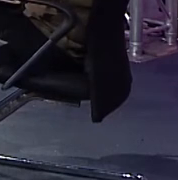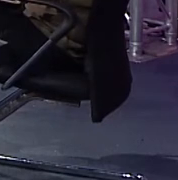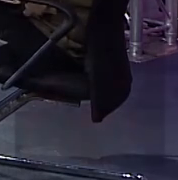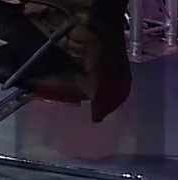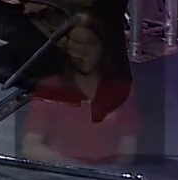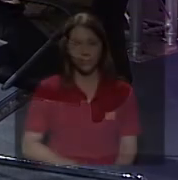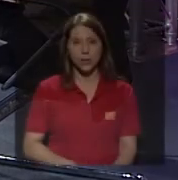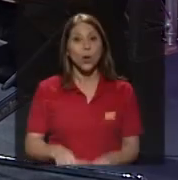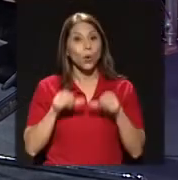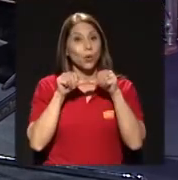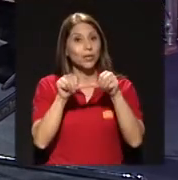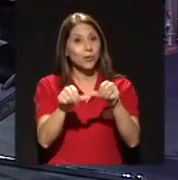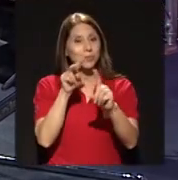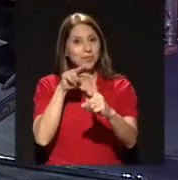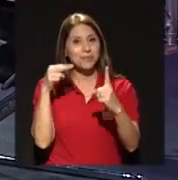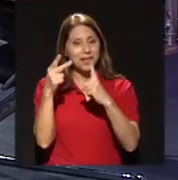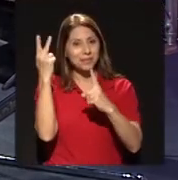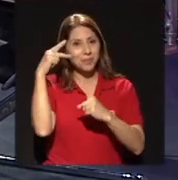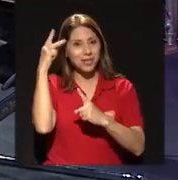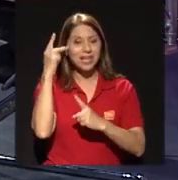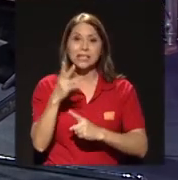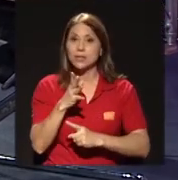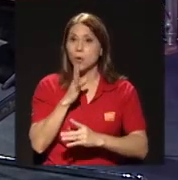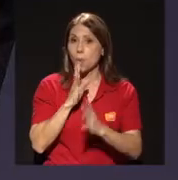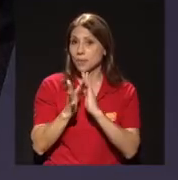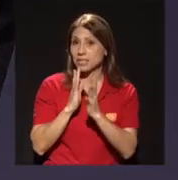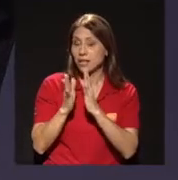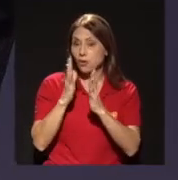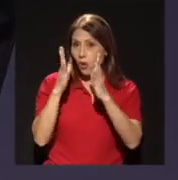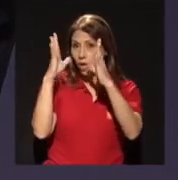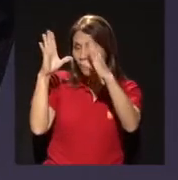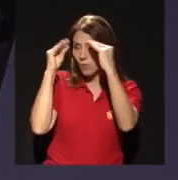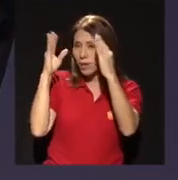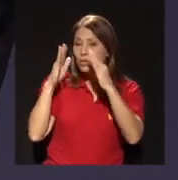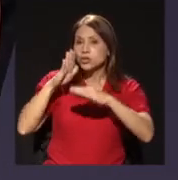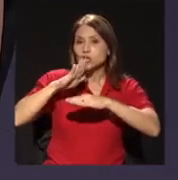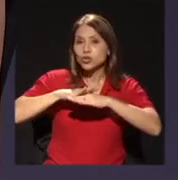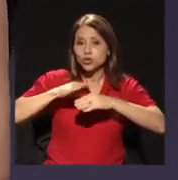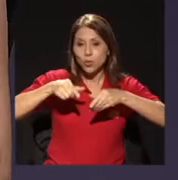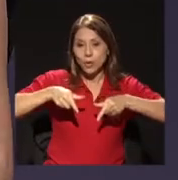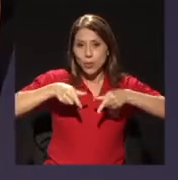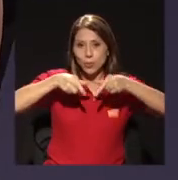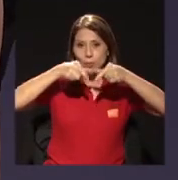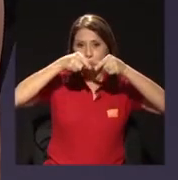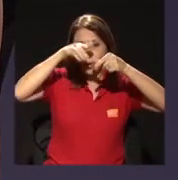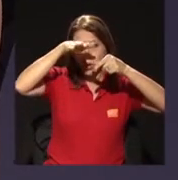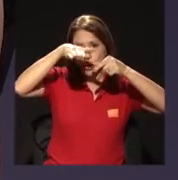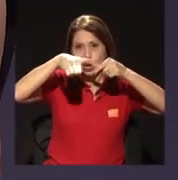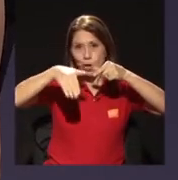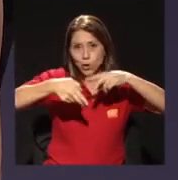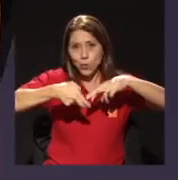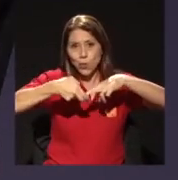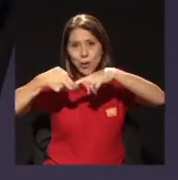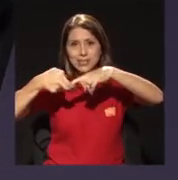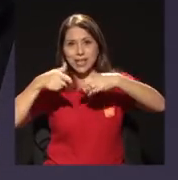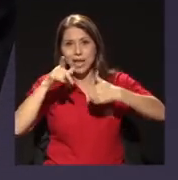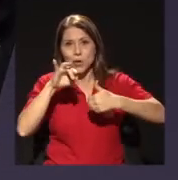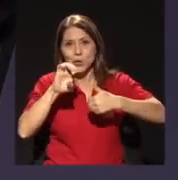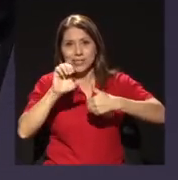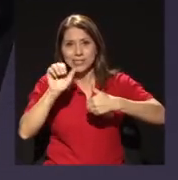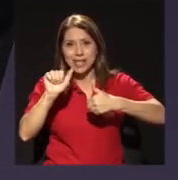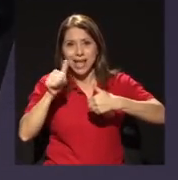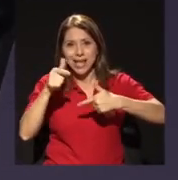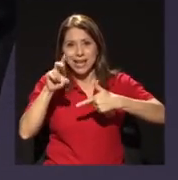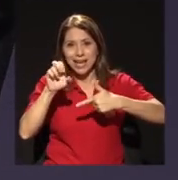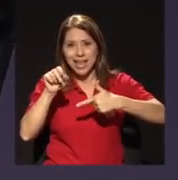Continuamos en Miradas Políticas conversando e informándonos sobre las grúas Luisa y Glenda adquiridas recientemente por Habdeba para el puerto